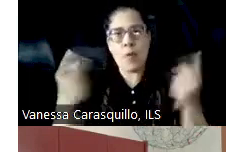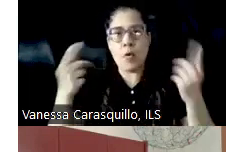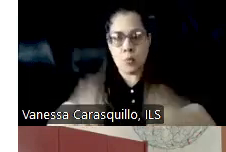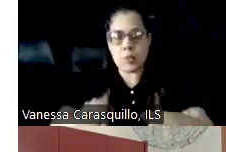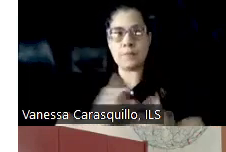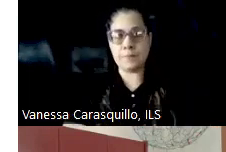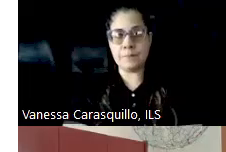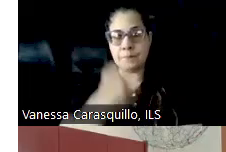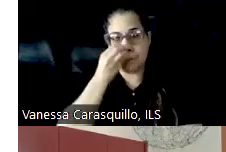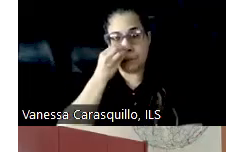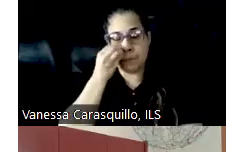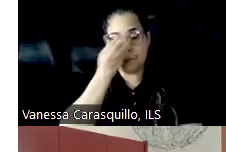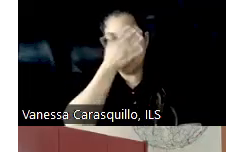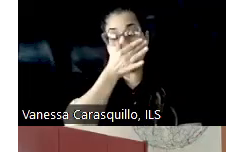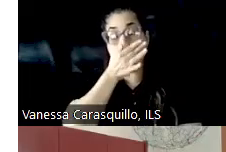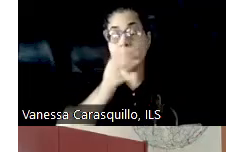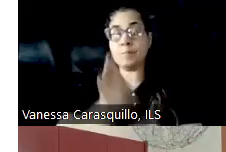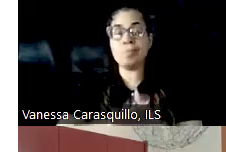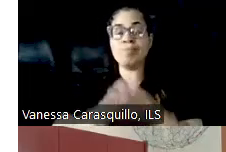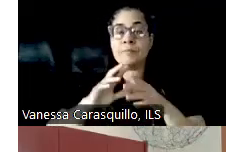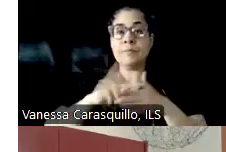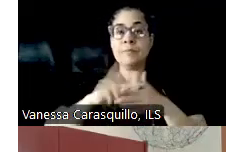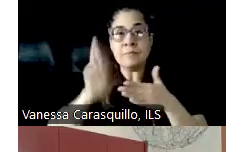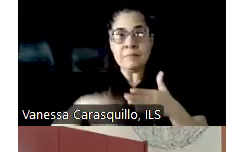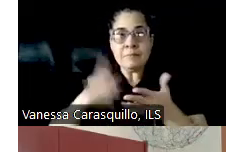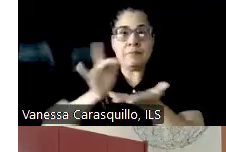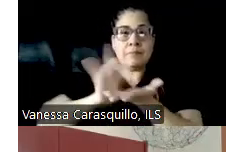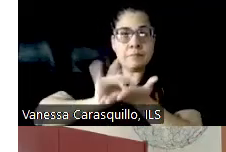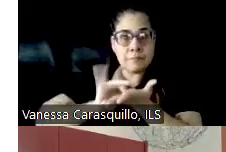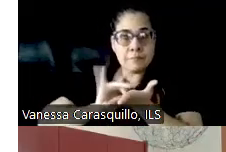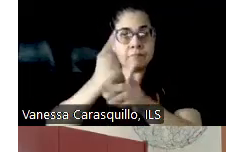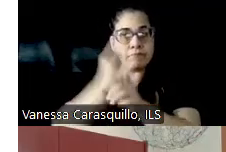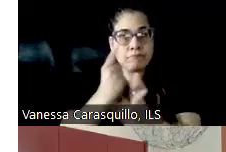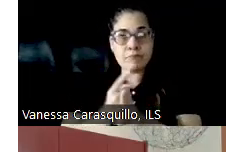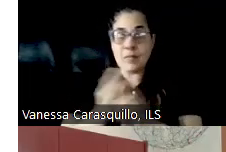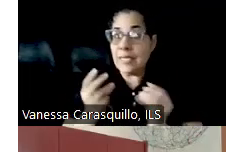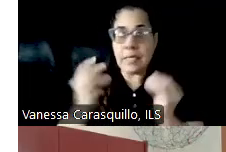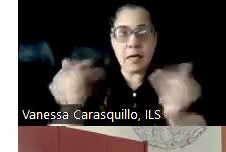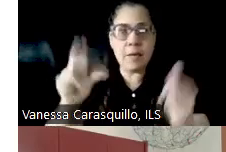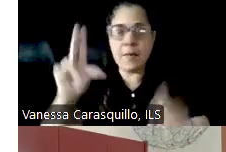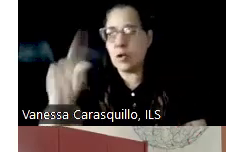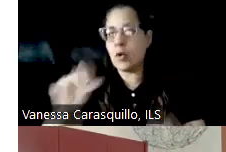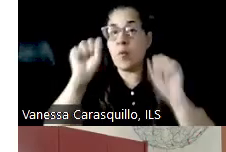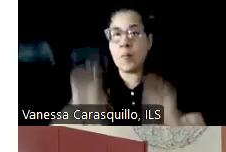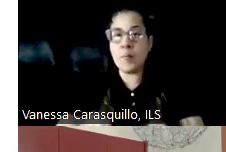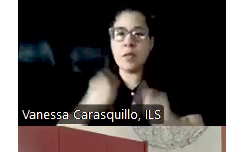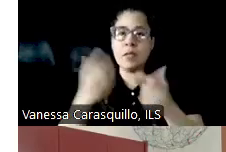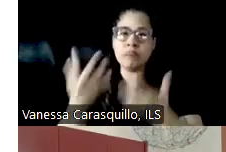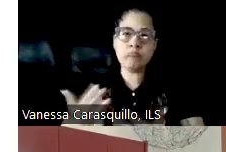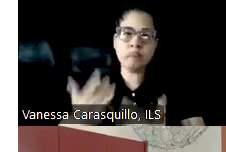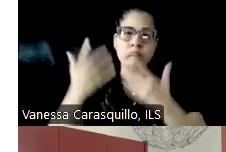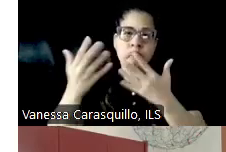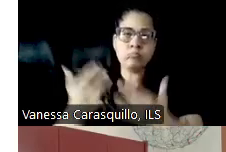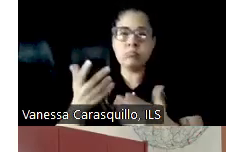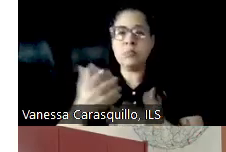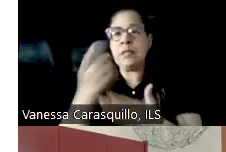es inmediata. Puede tomar semanas, como incluso meses, para que dé una respuesta clínica